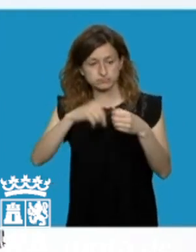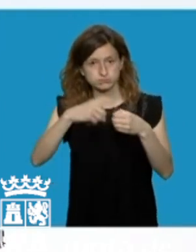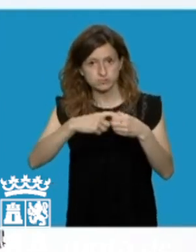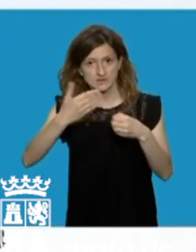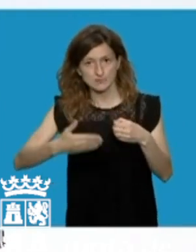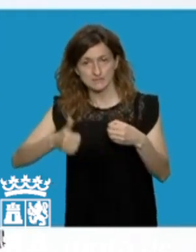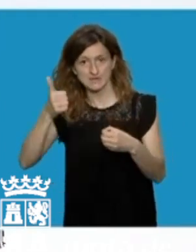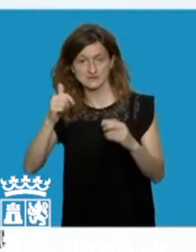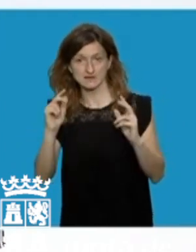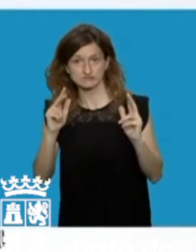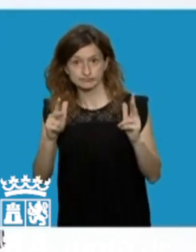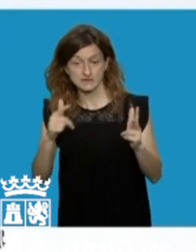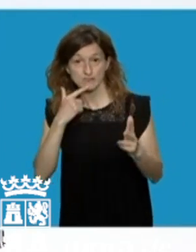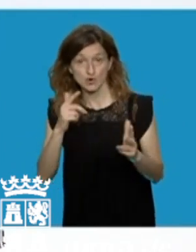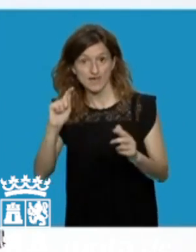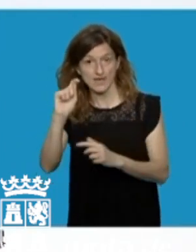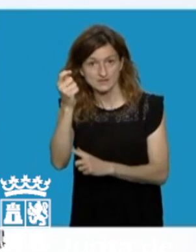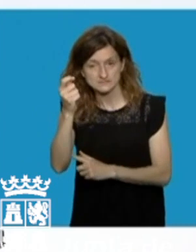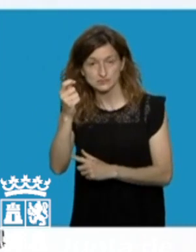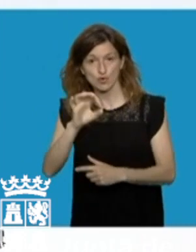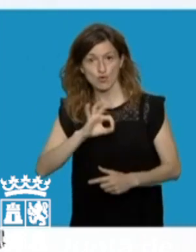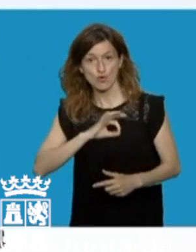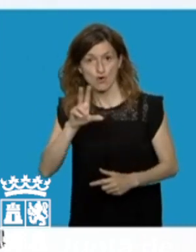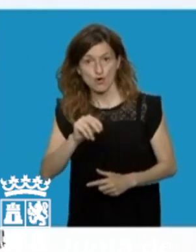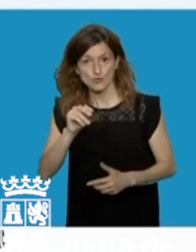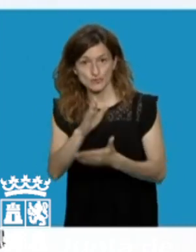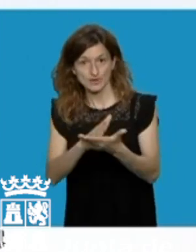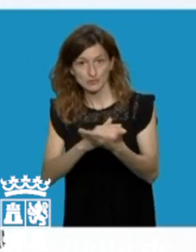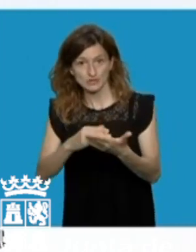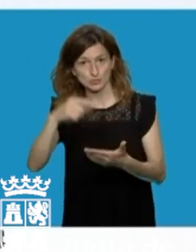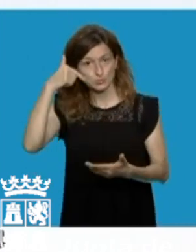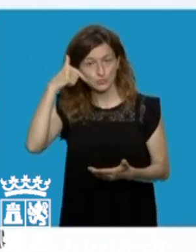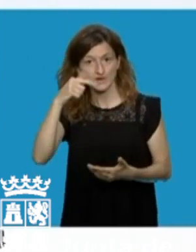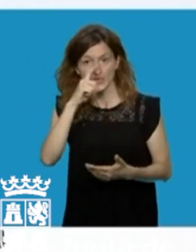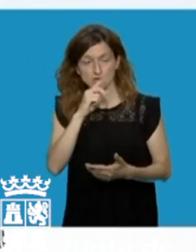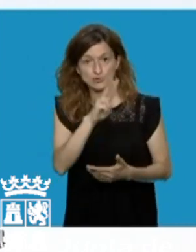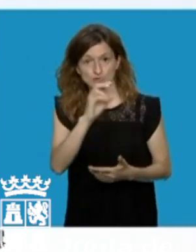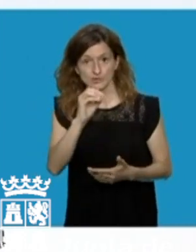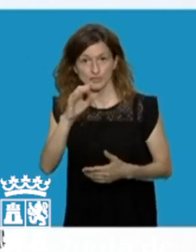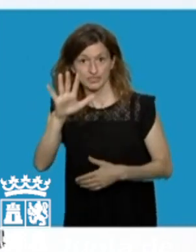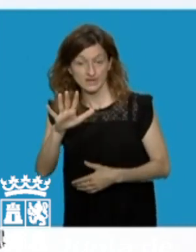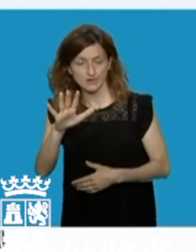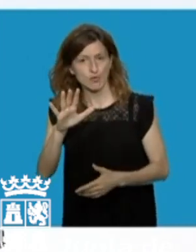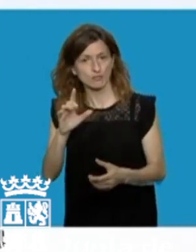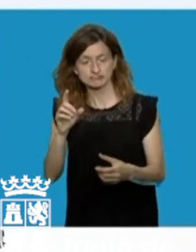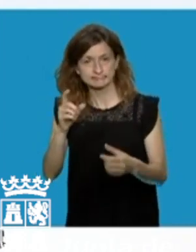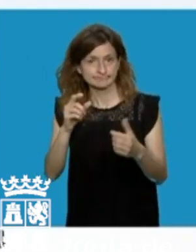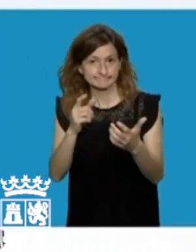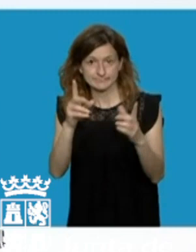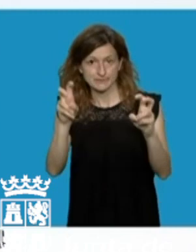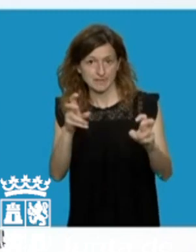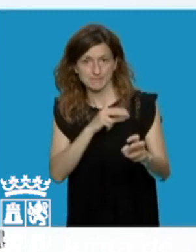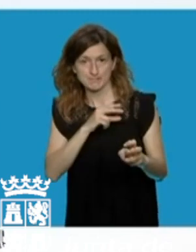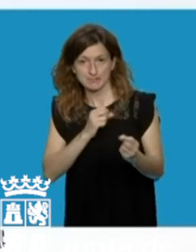Liga Asobal y cuyo palmarés, coronado por el oro en el Campeonato del Mundo de Túnez en 2005, incluye todos los títulos